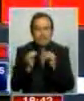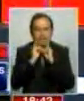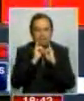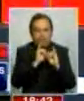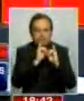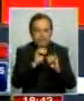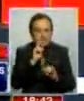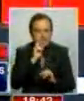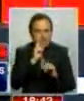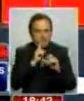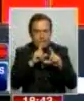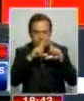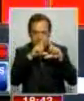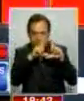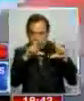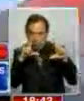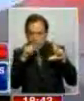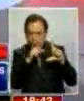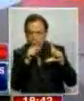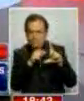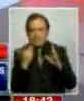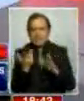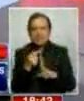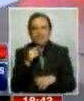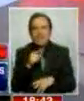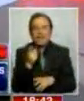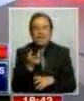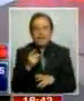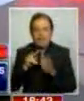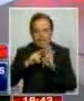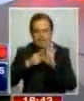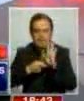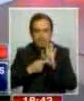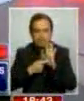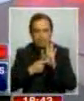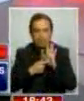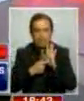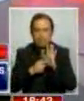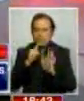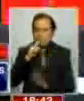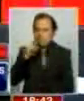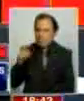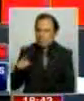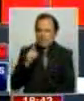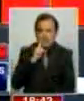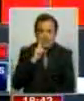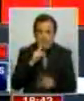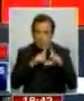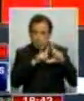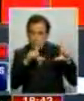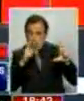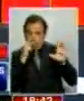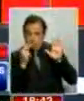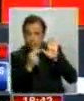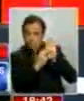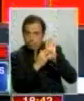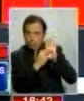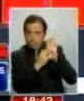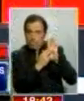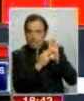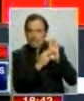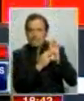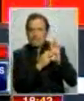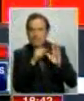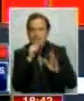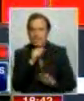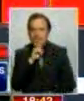las imágenes, y que hace referencia también a esta reforma tributaria. No sé si lo tenemos ahora en pantalla como para mostrarlo,